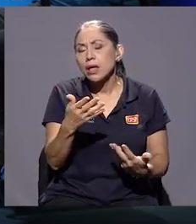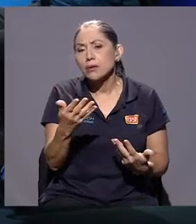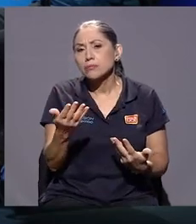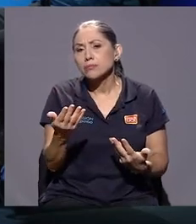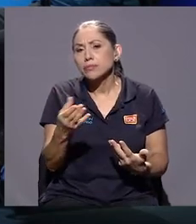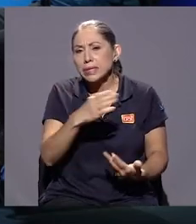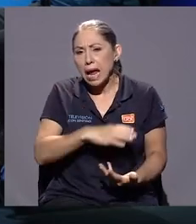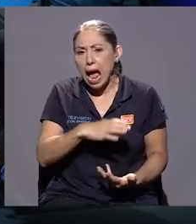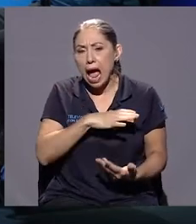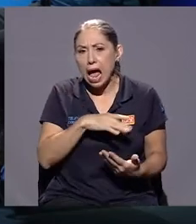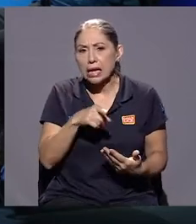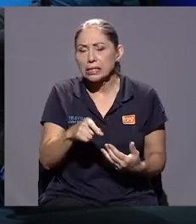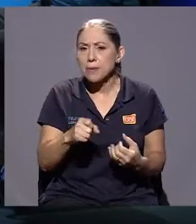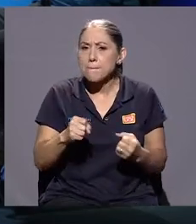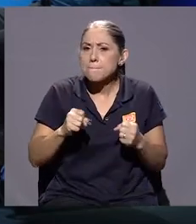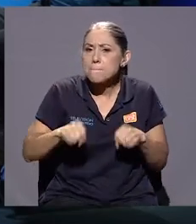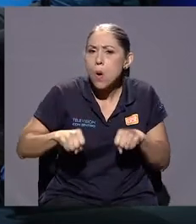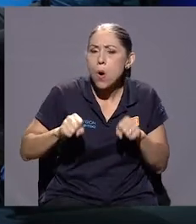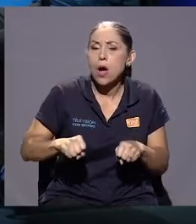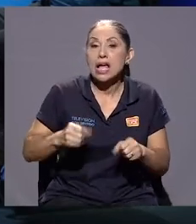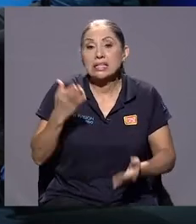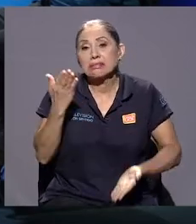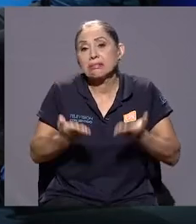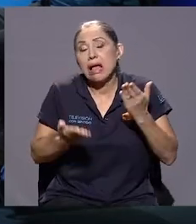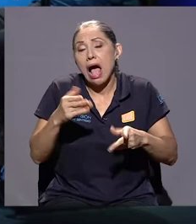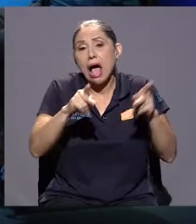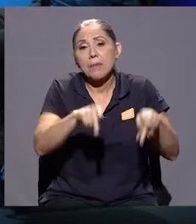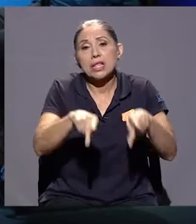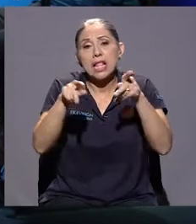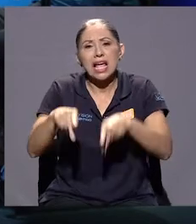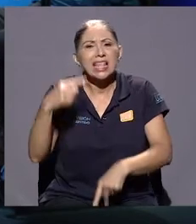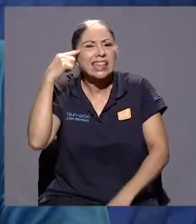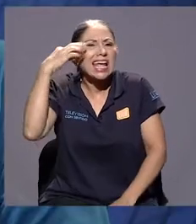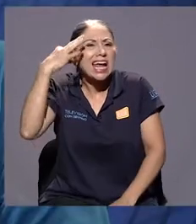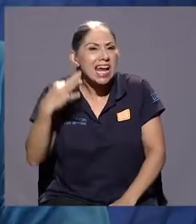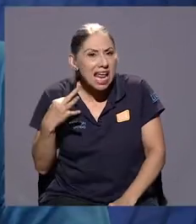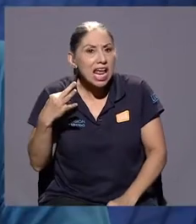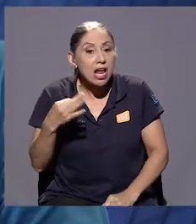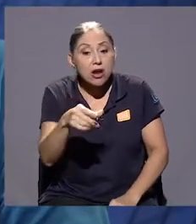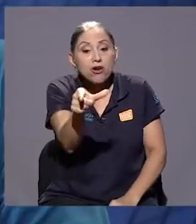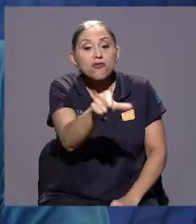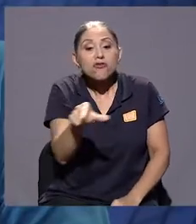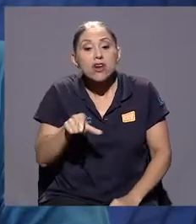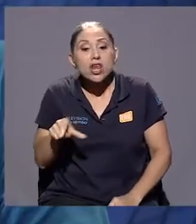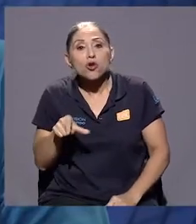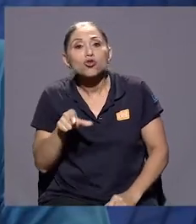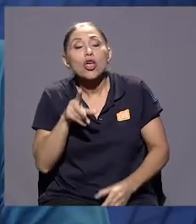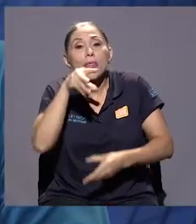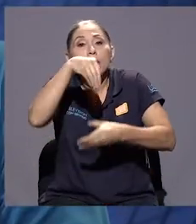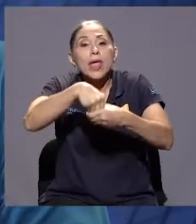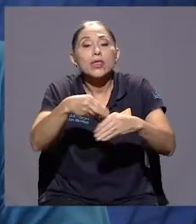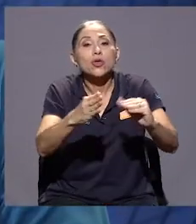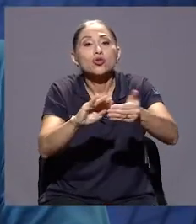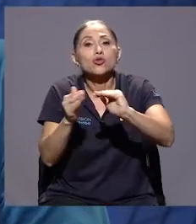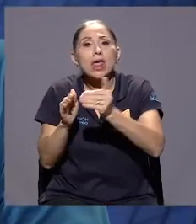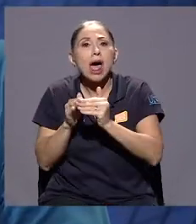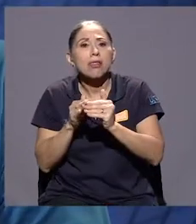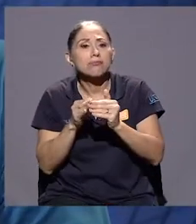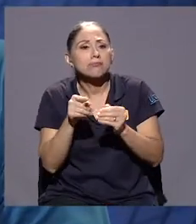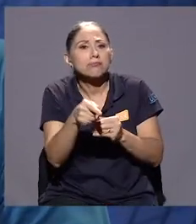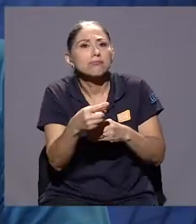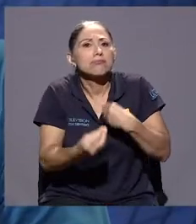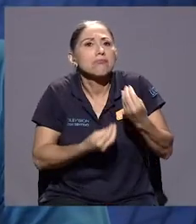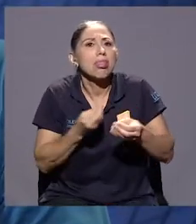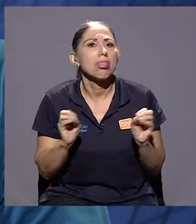la gente quizás piensa que los ríos en ciudad son espacios perdidos digamos que un río urbano no hay nada que hacer